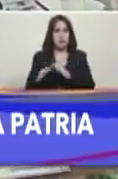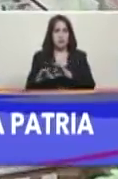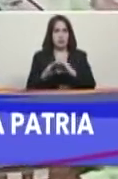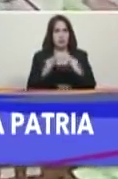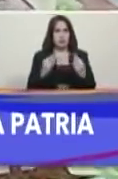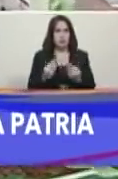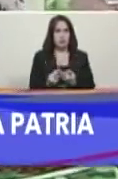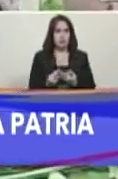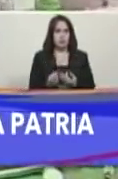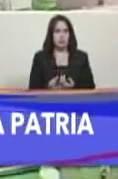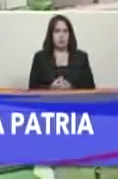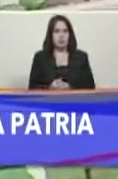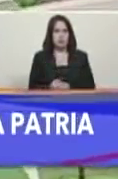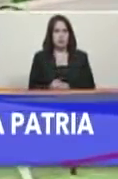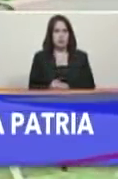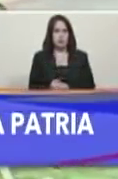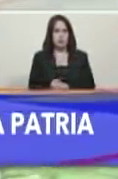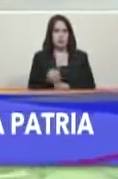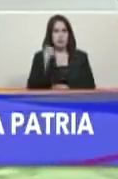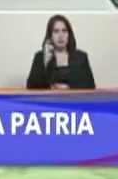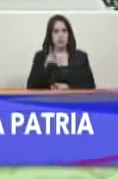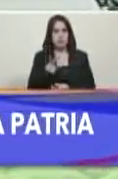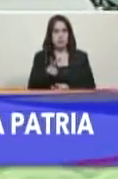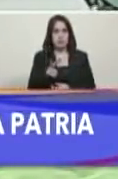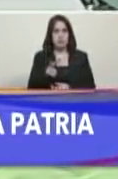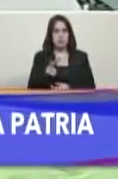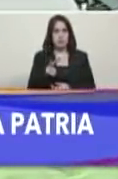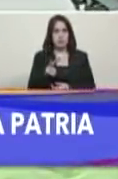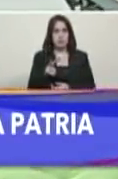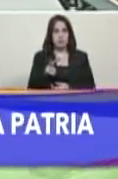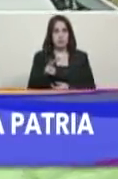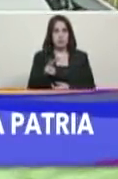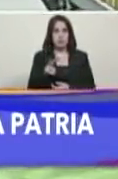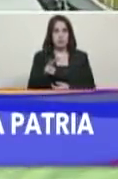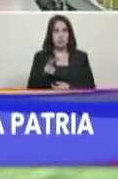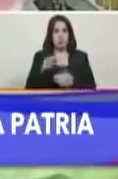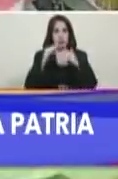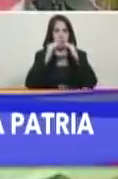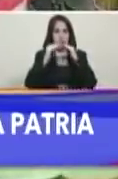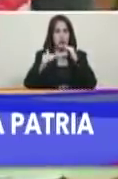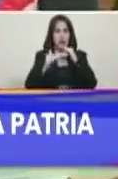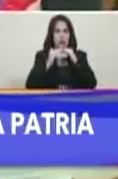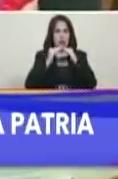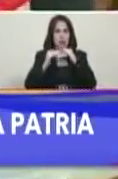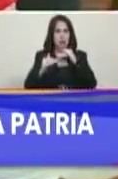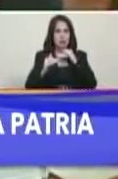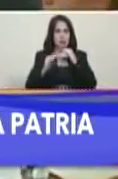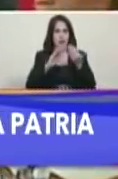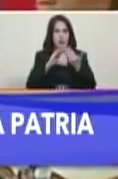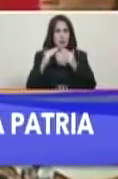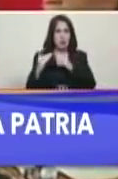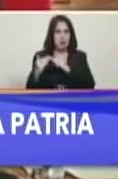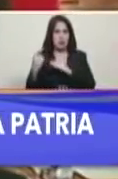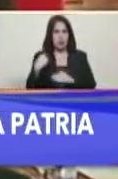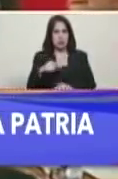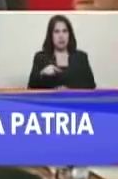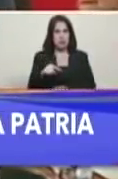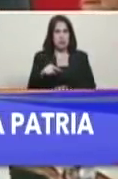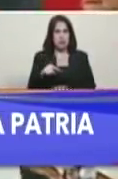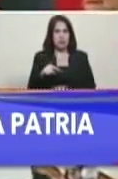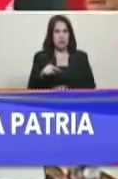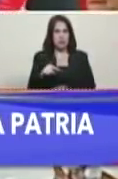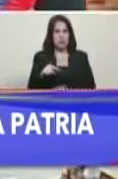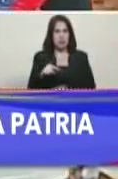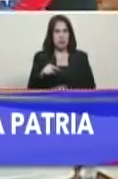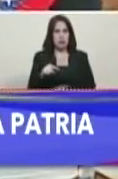venezolano. En la maqueta podrán visualizar que sobre cada techo de nuestra comunidad tiene identificada